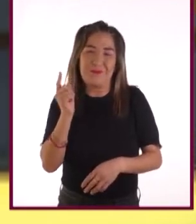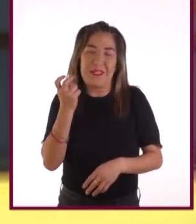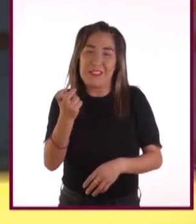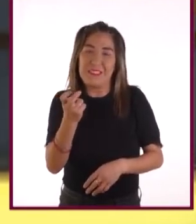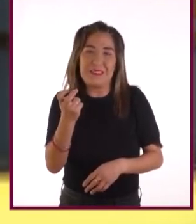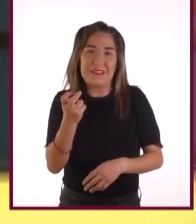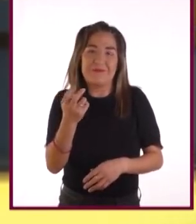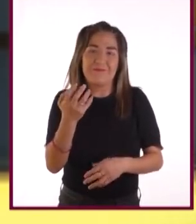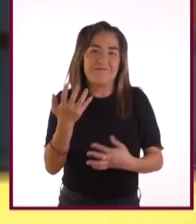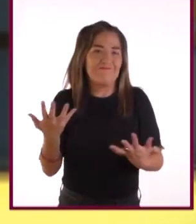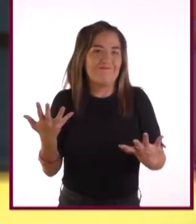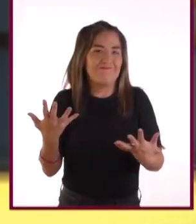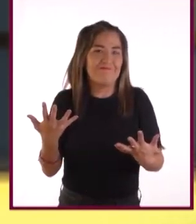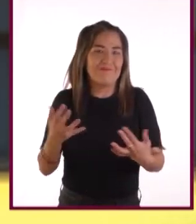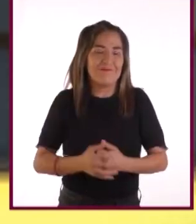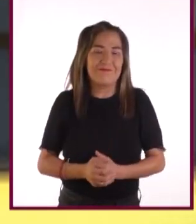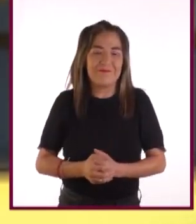pero